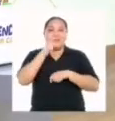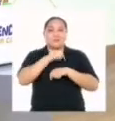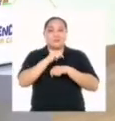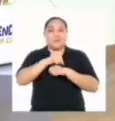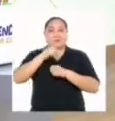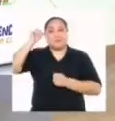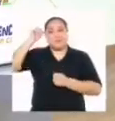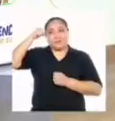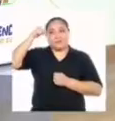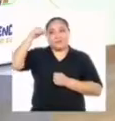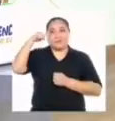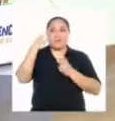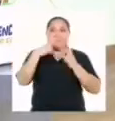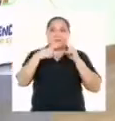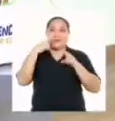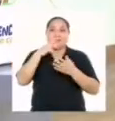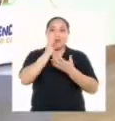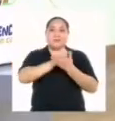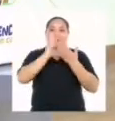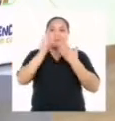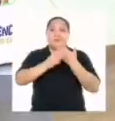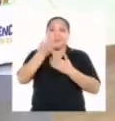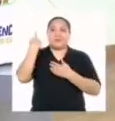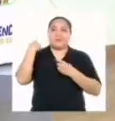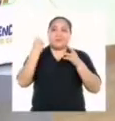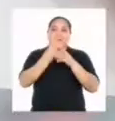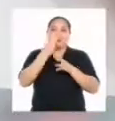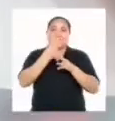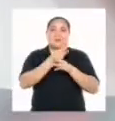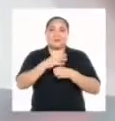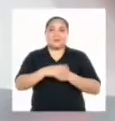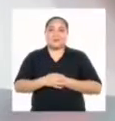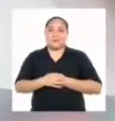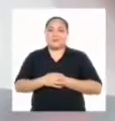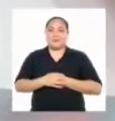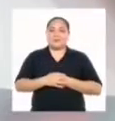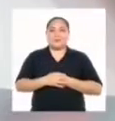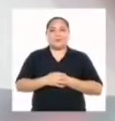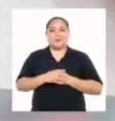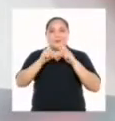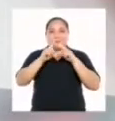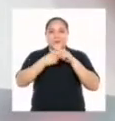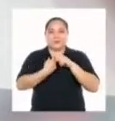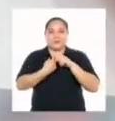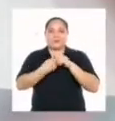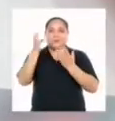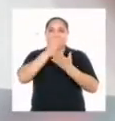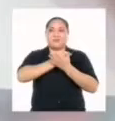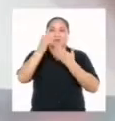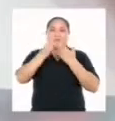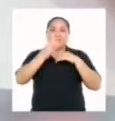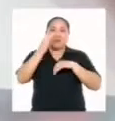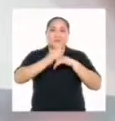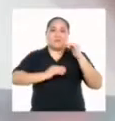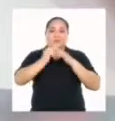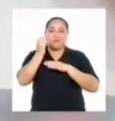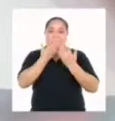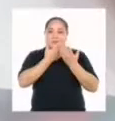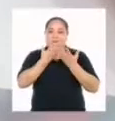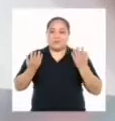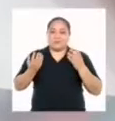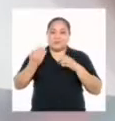hora de recordar lo que vimos en el programa anterior de Matemática. Iniciamos nuestro proyecto de construir adornos de